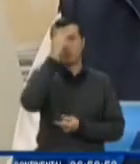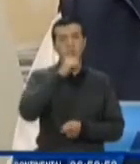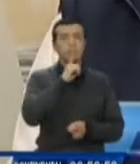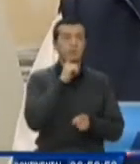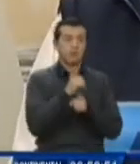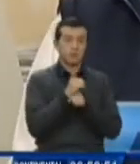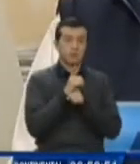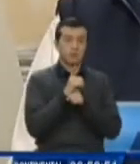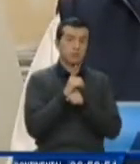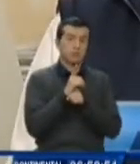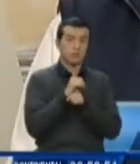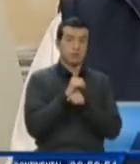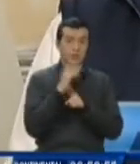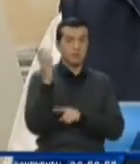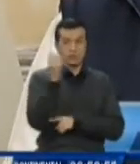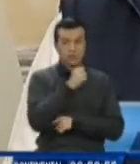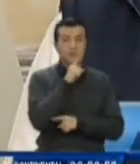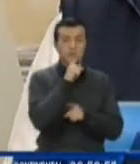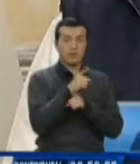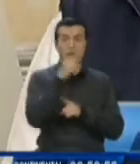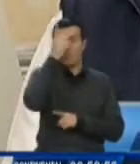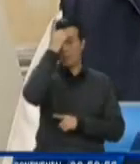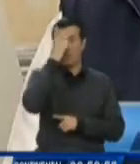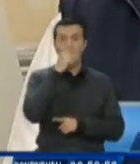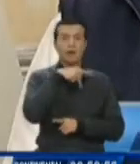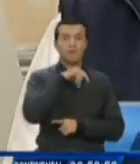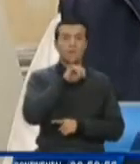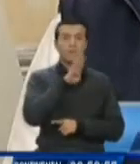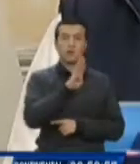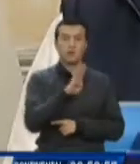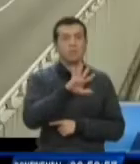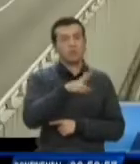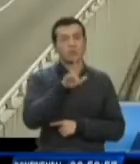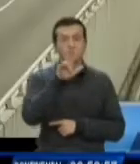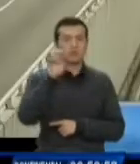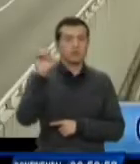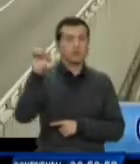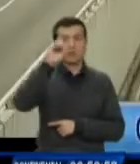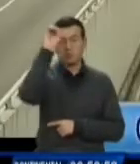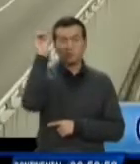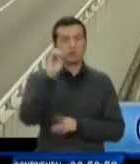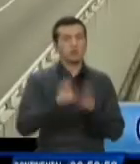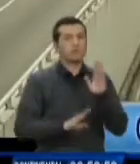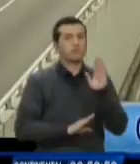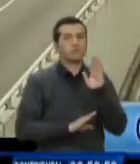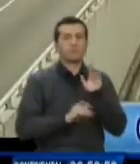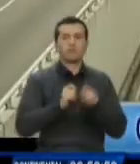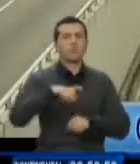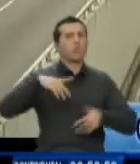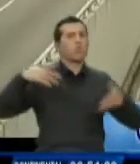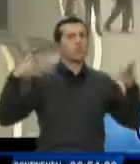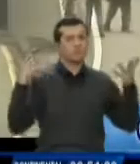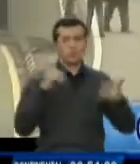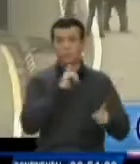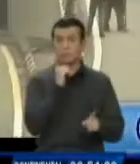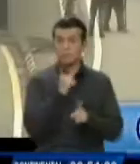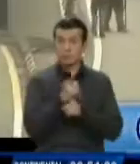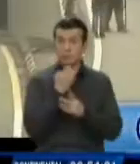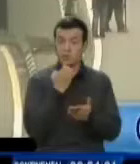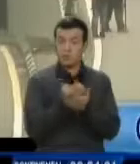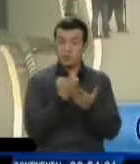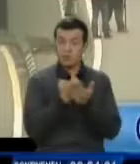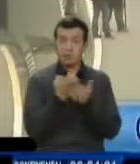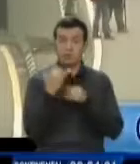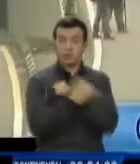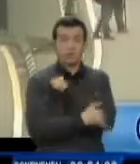si uno lo ve en la relación deuda-PIB supera el 300%. Y por primera vez desde que se disparó la crisis financiera, la economía del